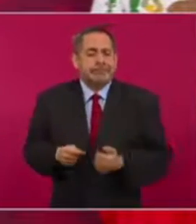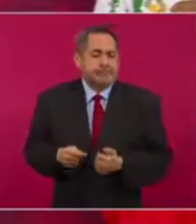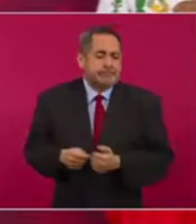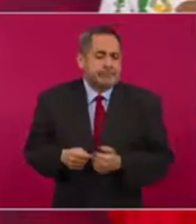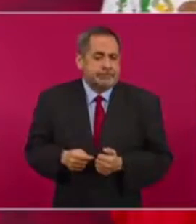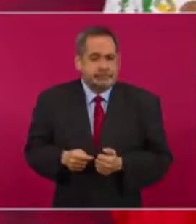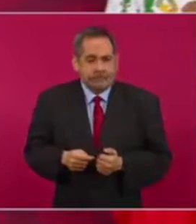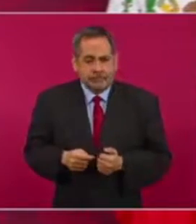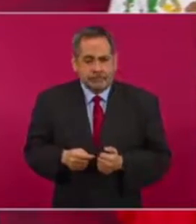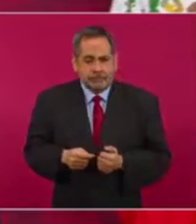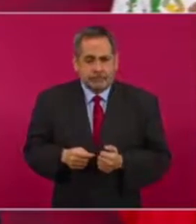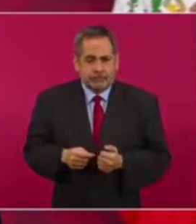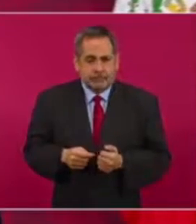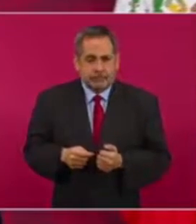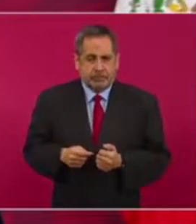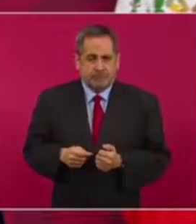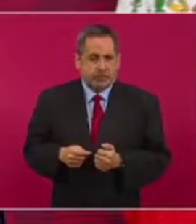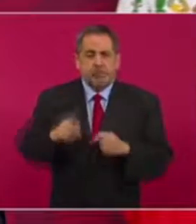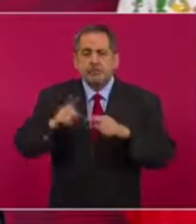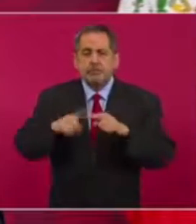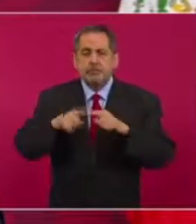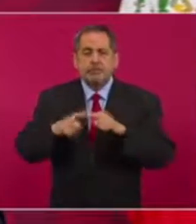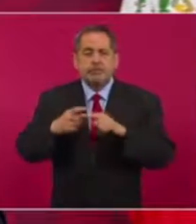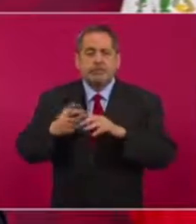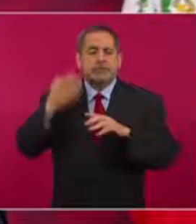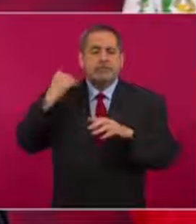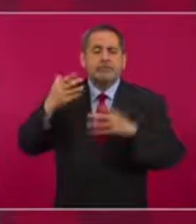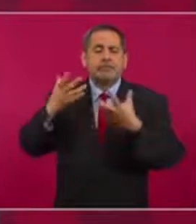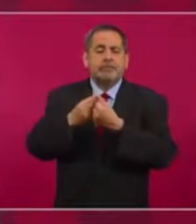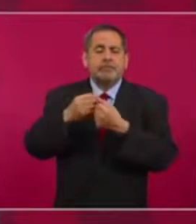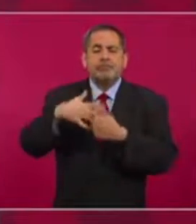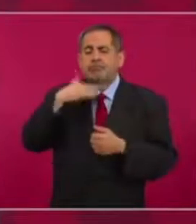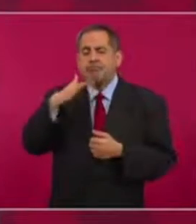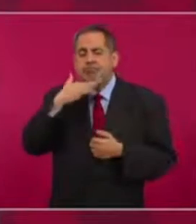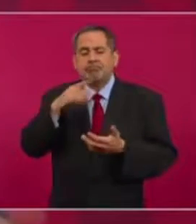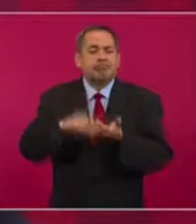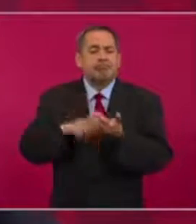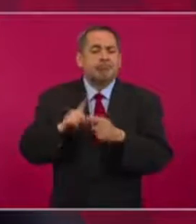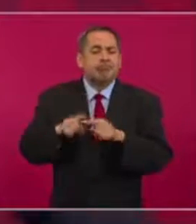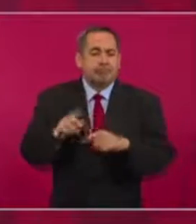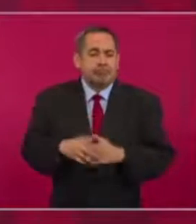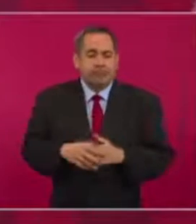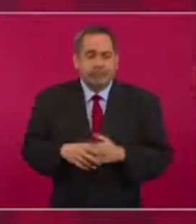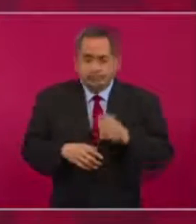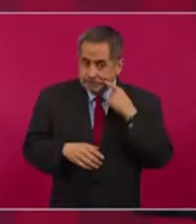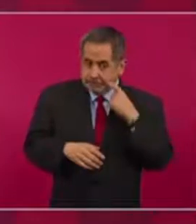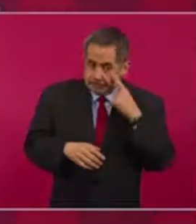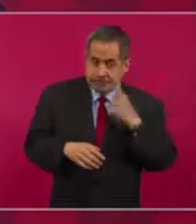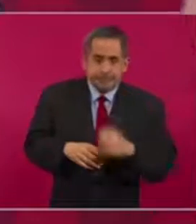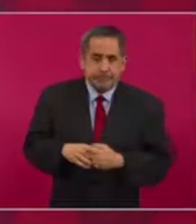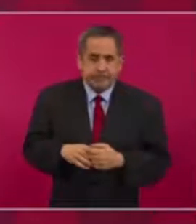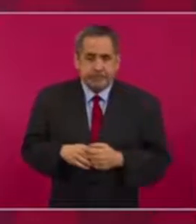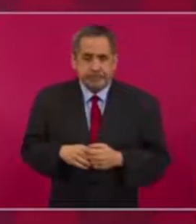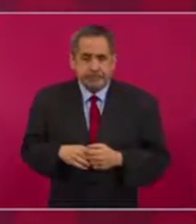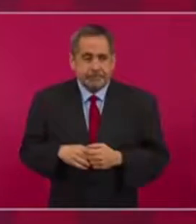esta maniobra de corrupción? Compran a medios de comunicación,